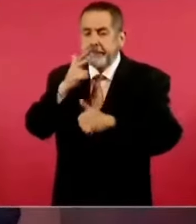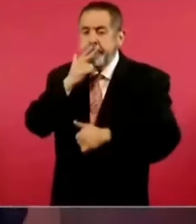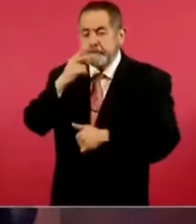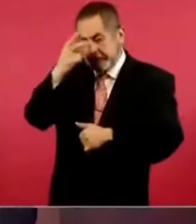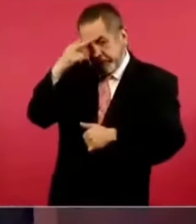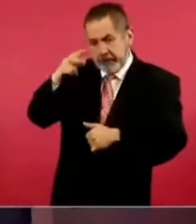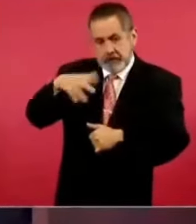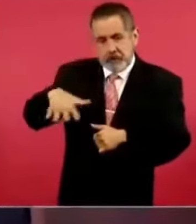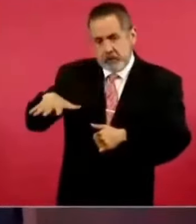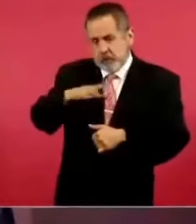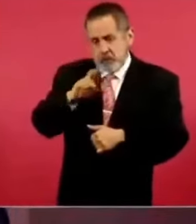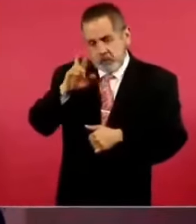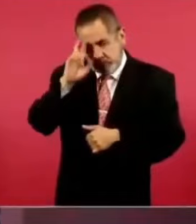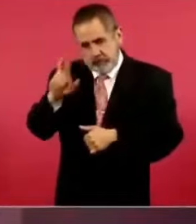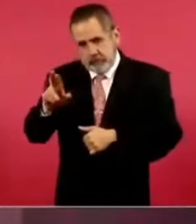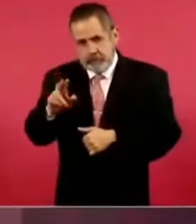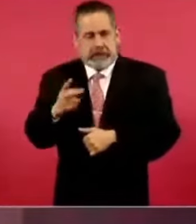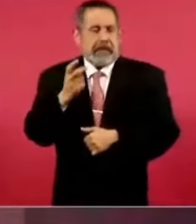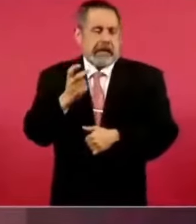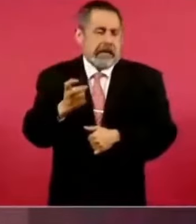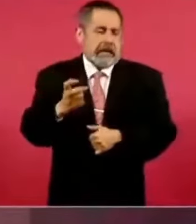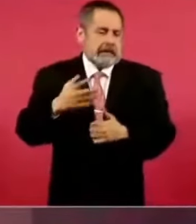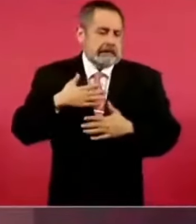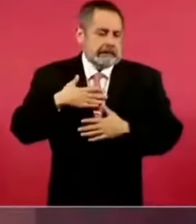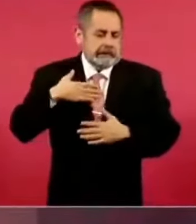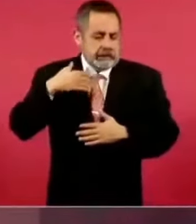lo que pensamos nosotros,